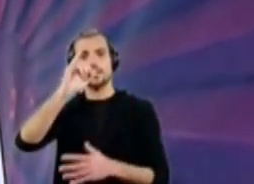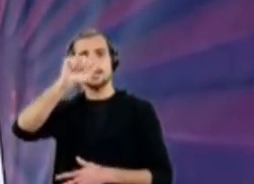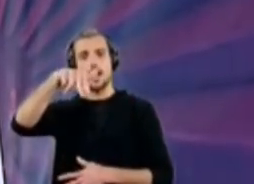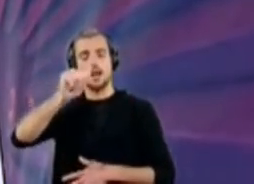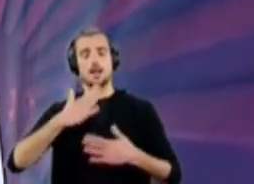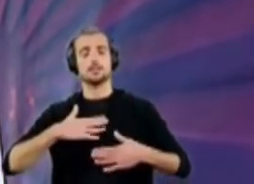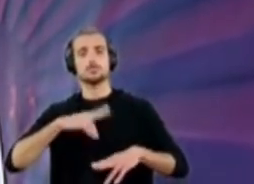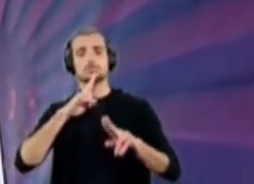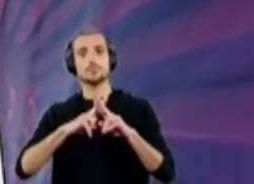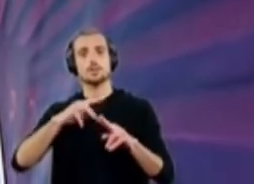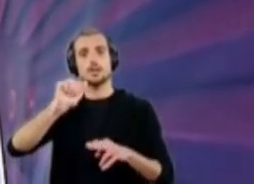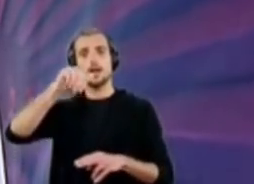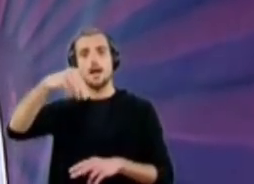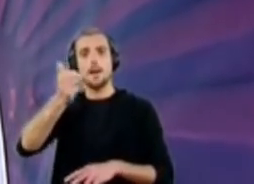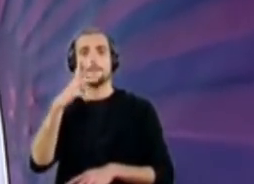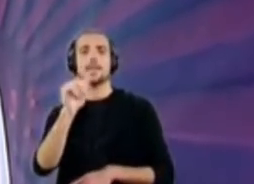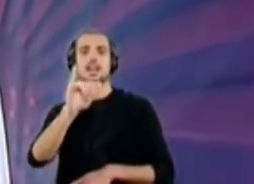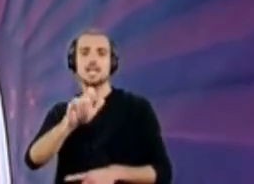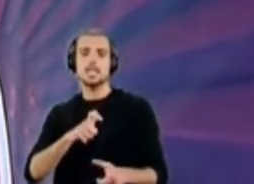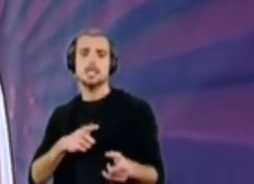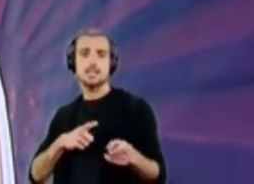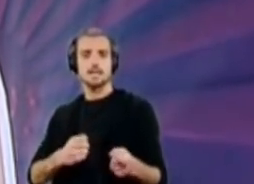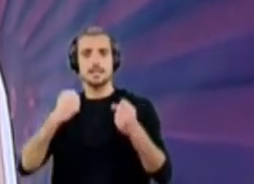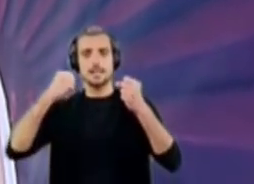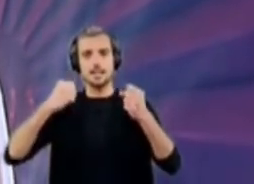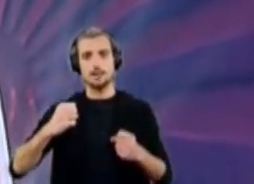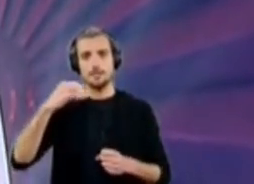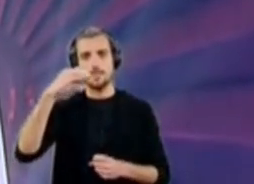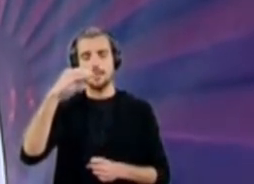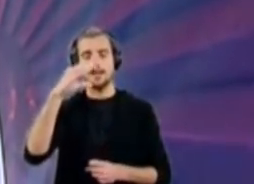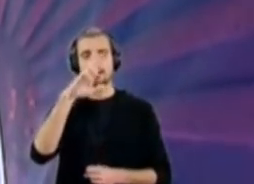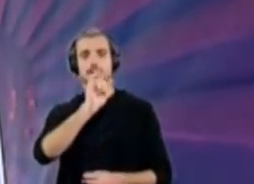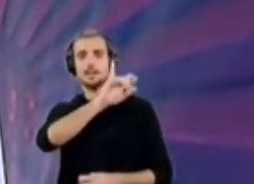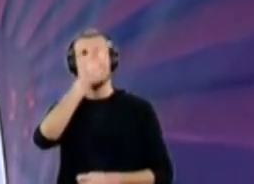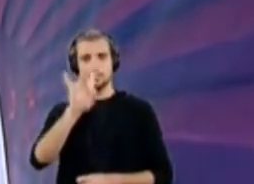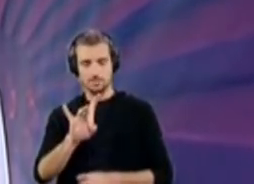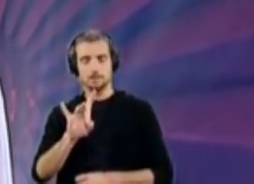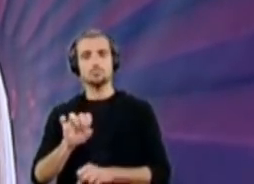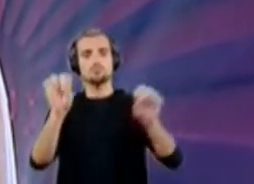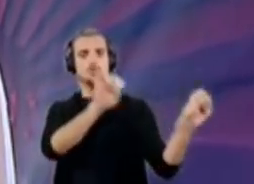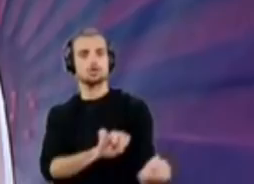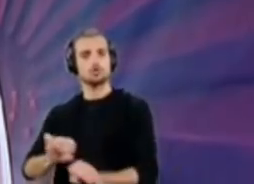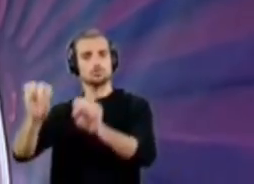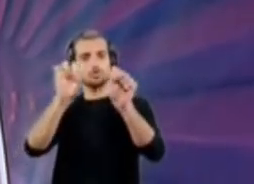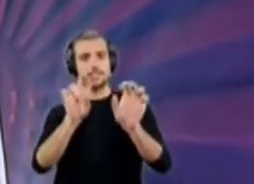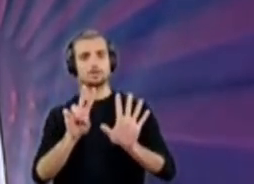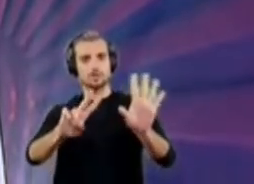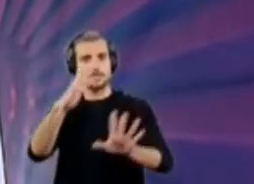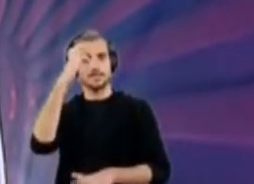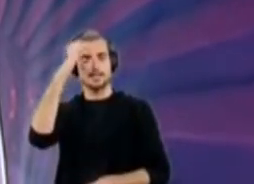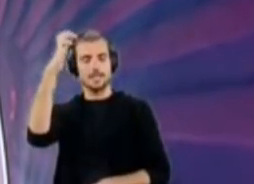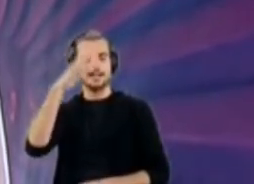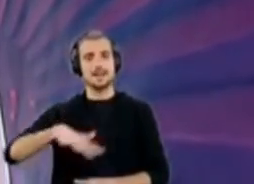título Amberly, guerrera de El Cris, protectora de los siete